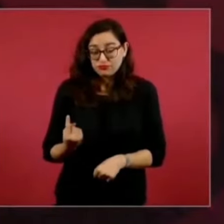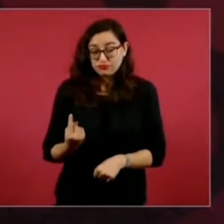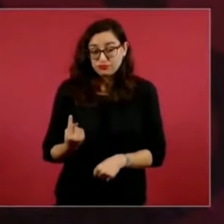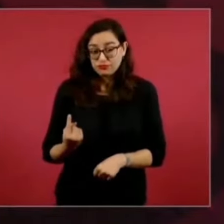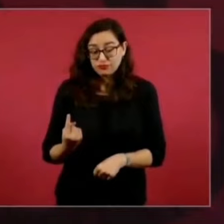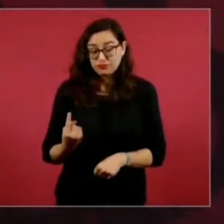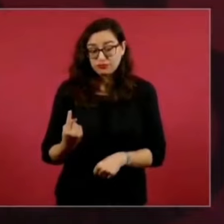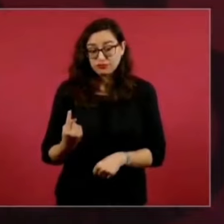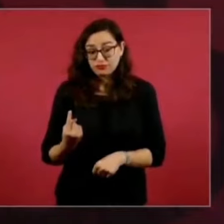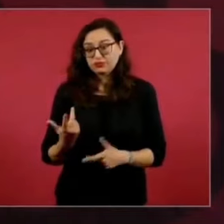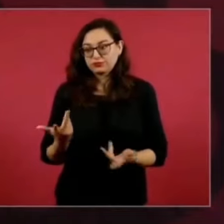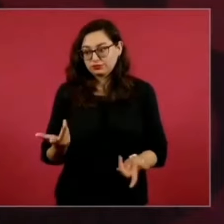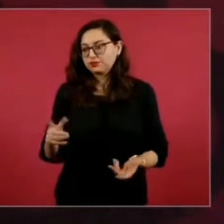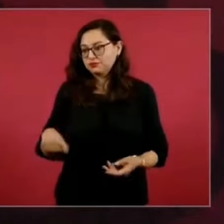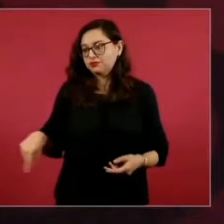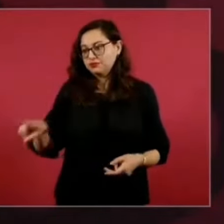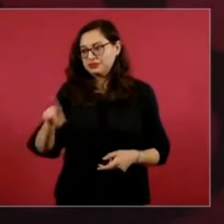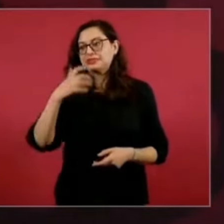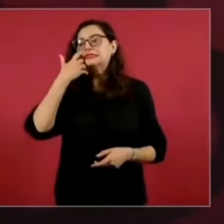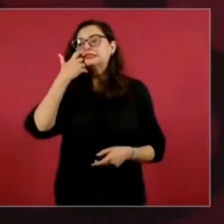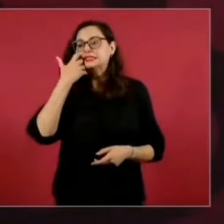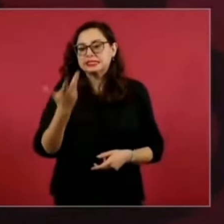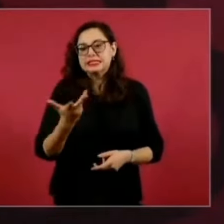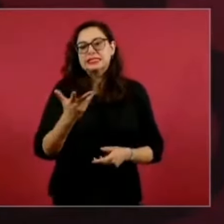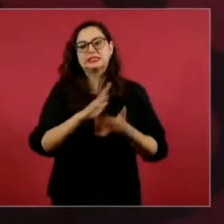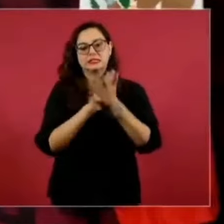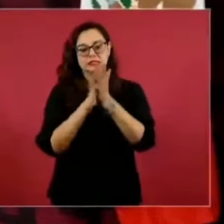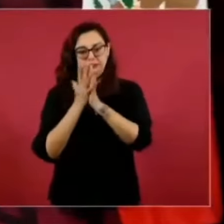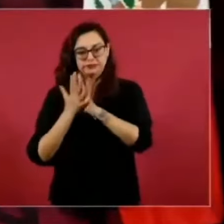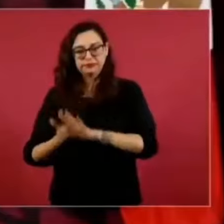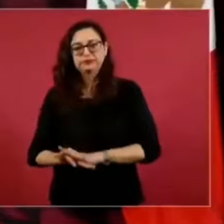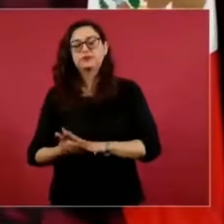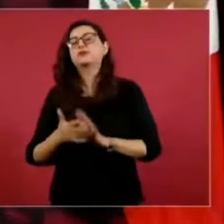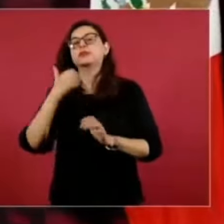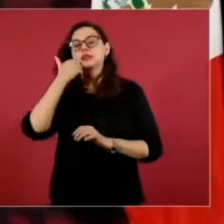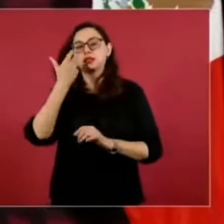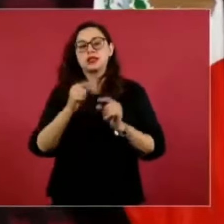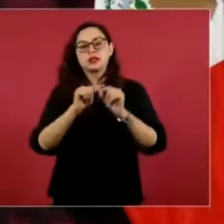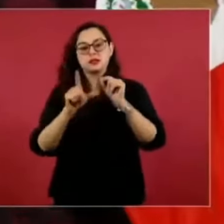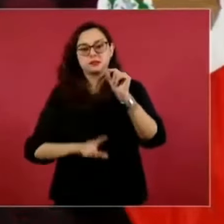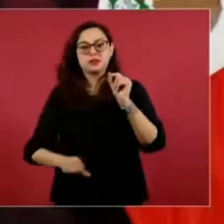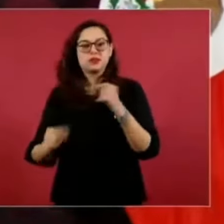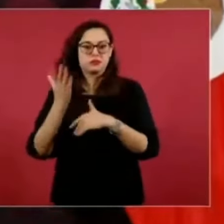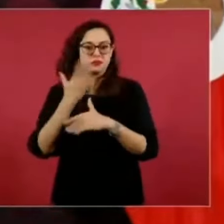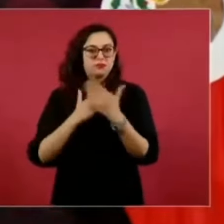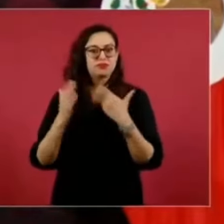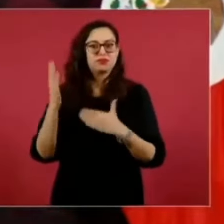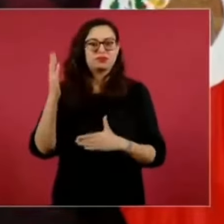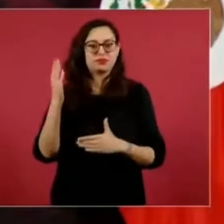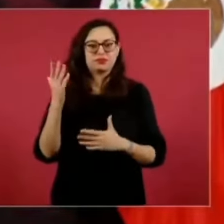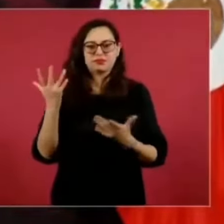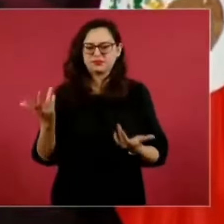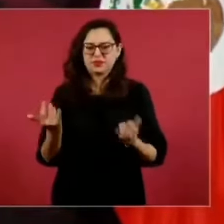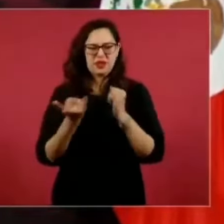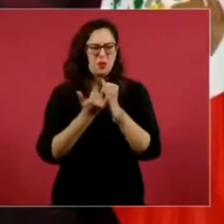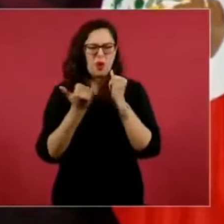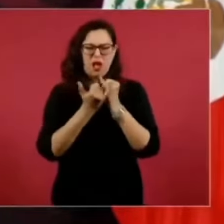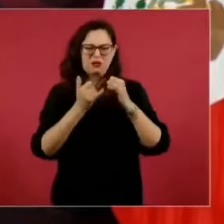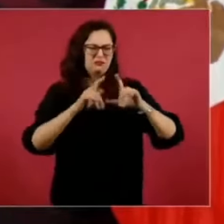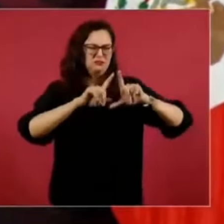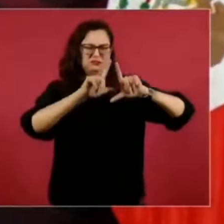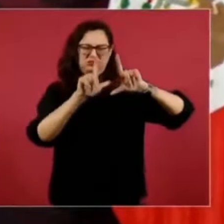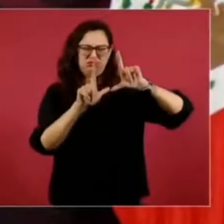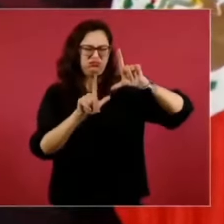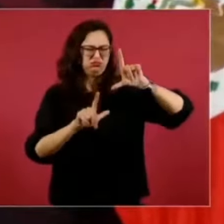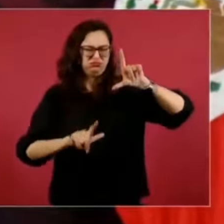porque quieren la transformación mis paisanos como en todo el